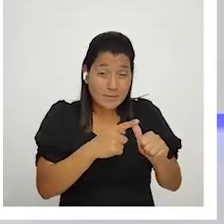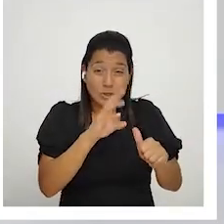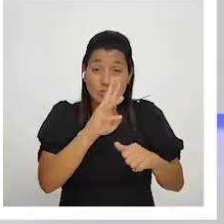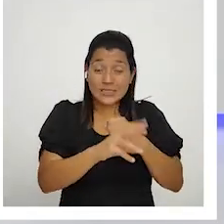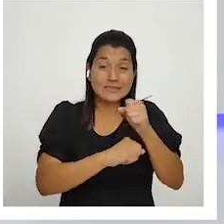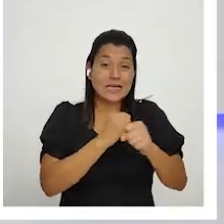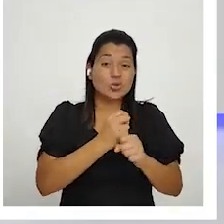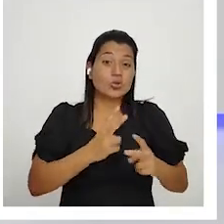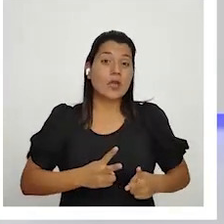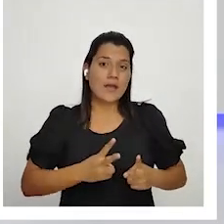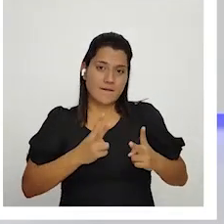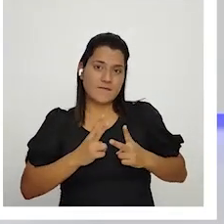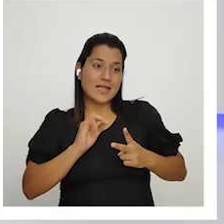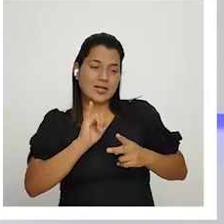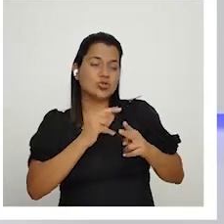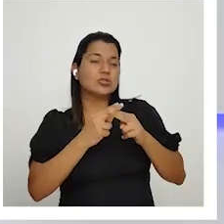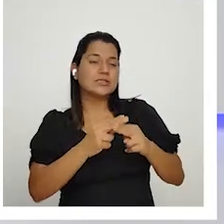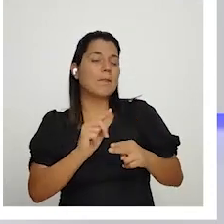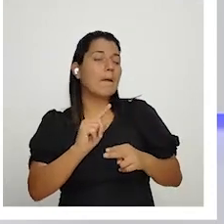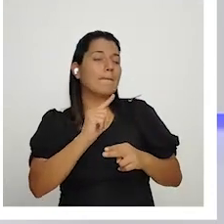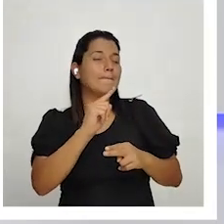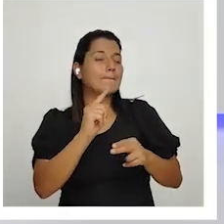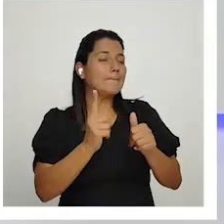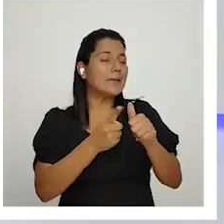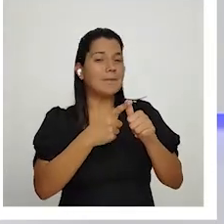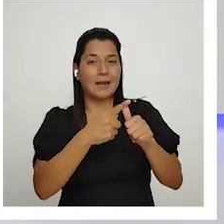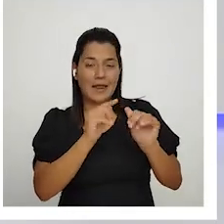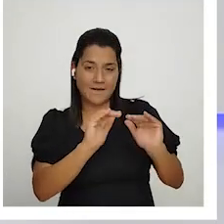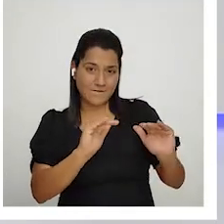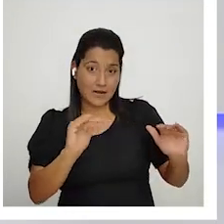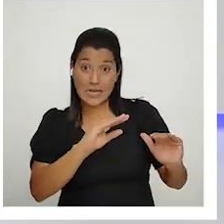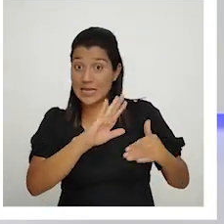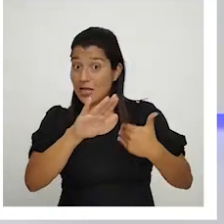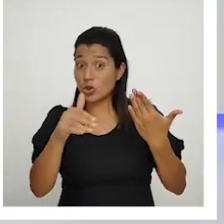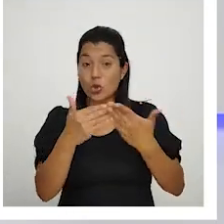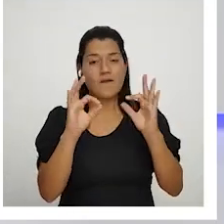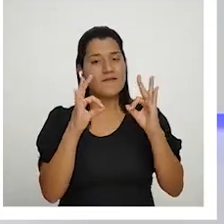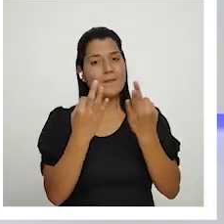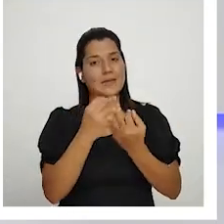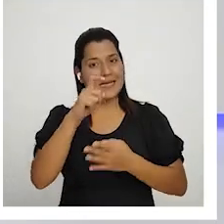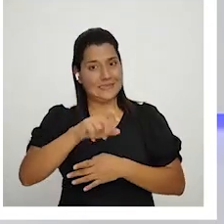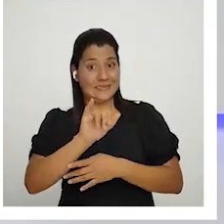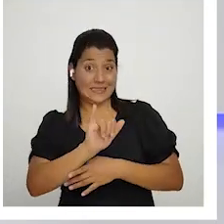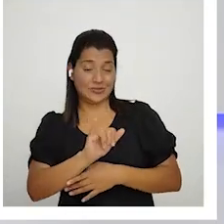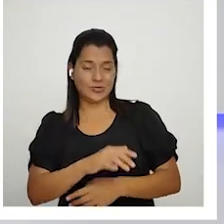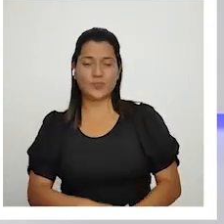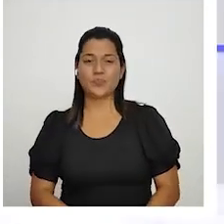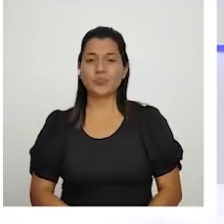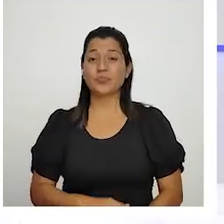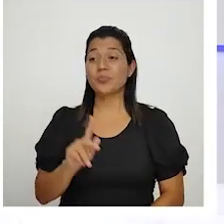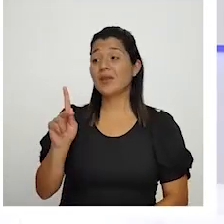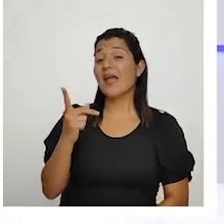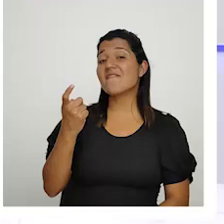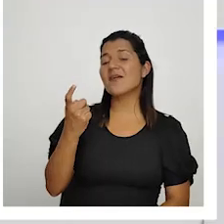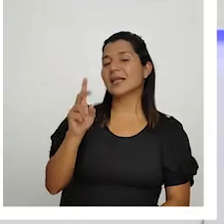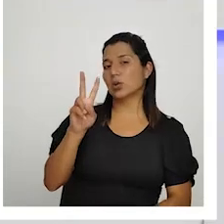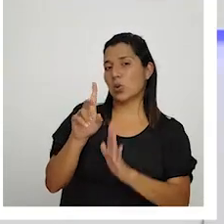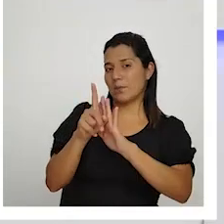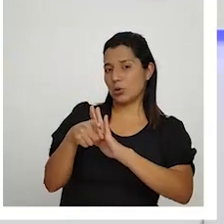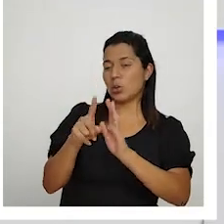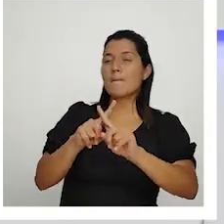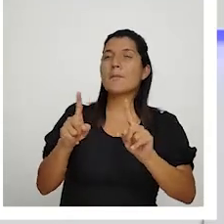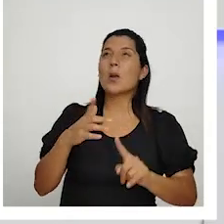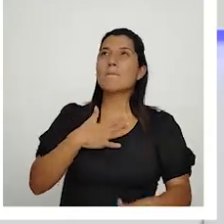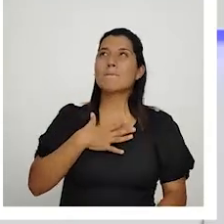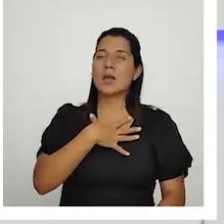infancia. Y todas las familias lo necesitan, ¿verdad? Katherine, nos quedan 2 minutitos, pero me gustaría tal vez decirle a las personas